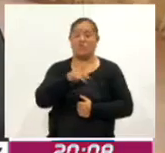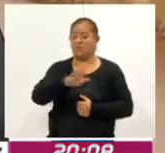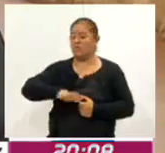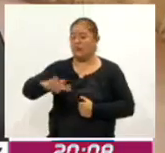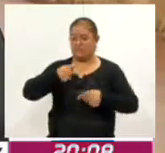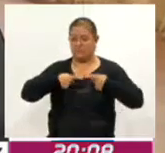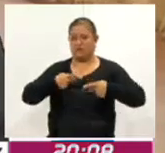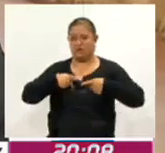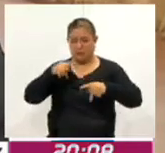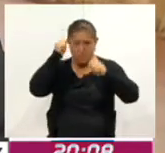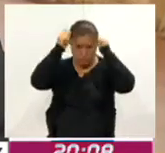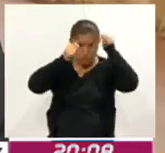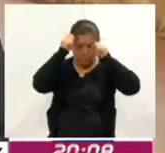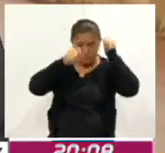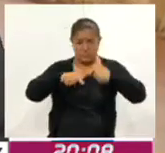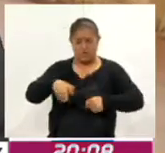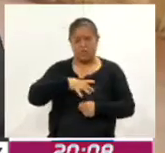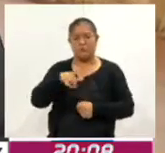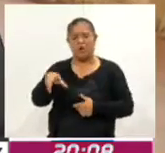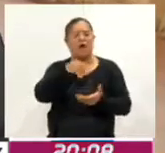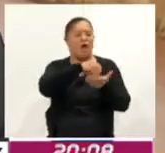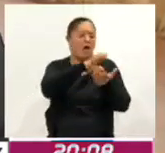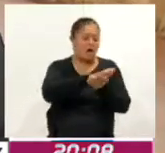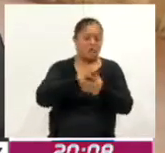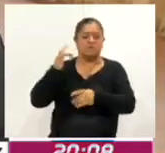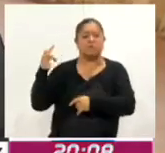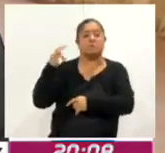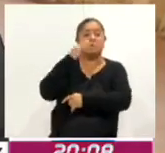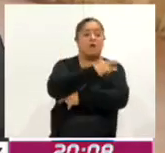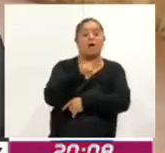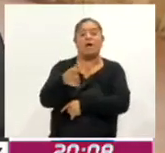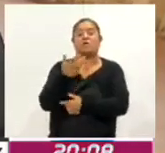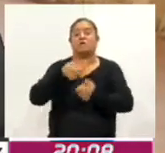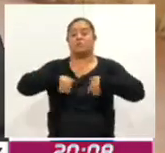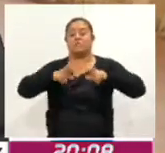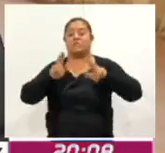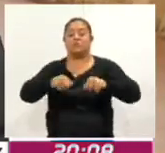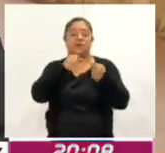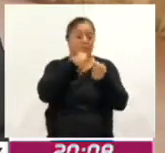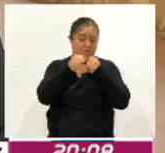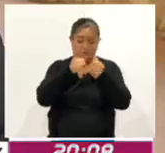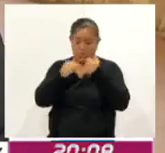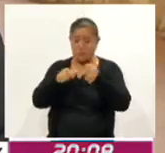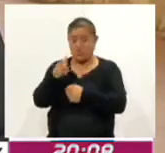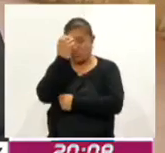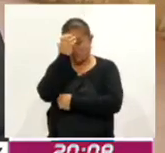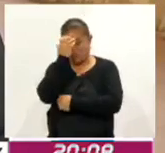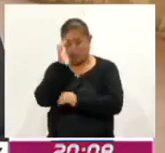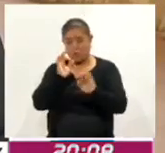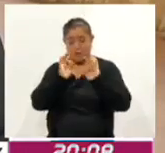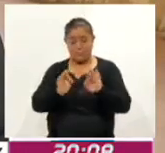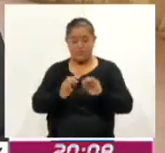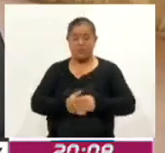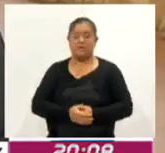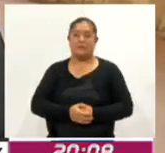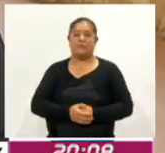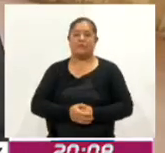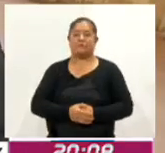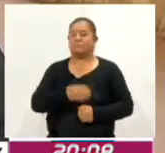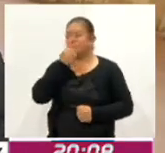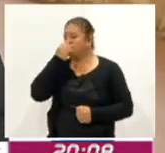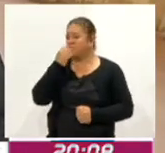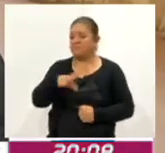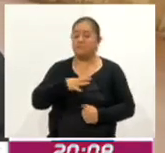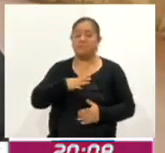turísticos, agencias de viajes, representantes de medios de comunicación, conozcan de primera mano las maravillas que